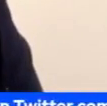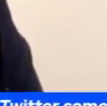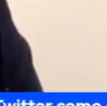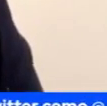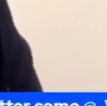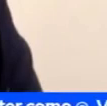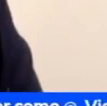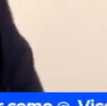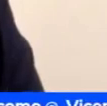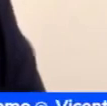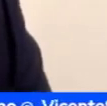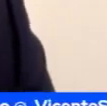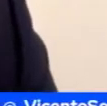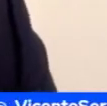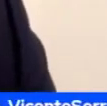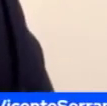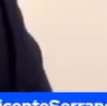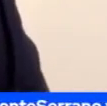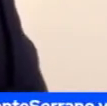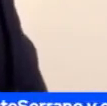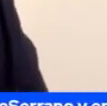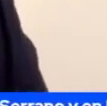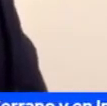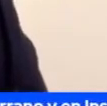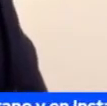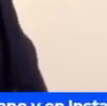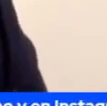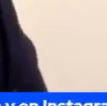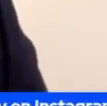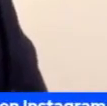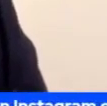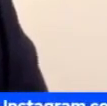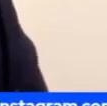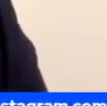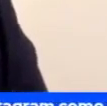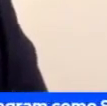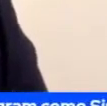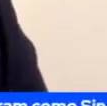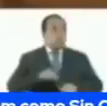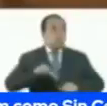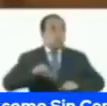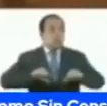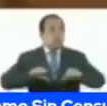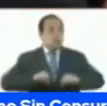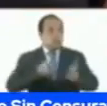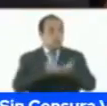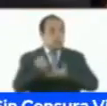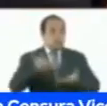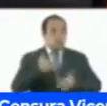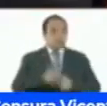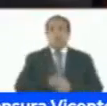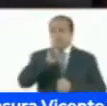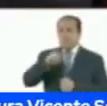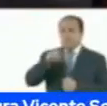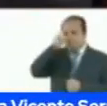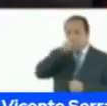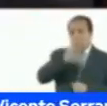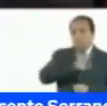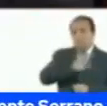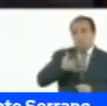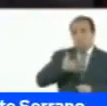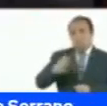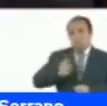gobierno luego de esta situación tensa que afortunadamente no se salió de control. Difícilmente pudo haber